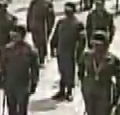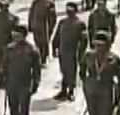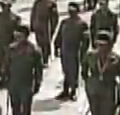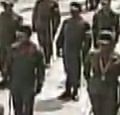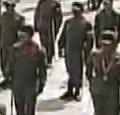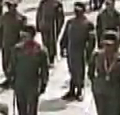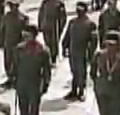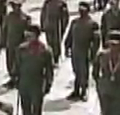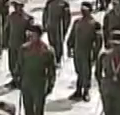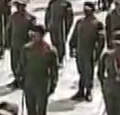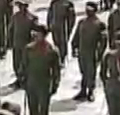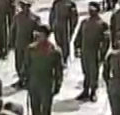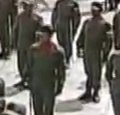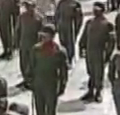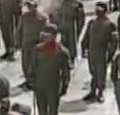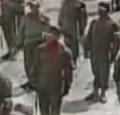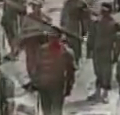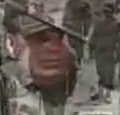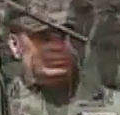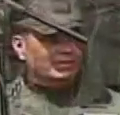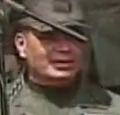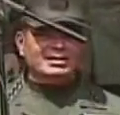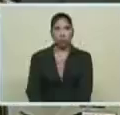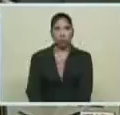Compatriotas de la Fuerza Armada Nacional Bolivariana,